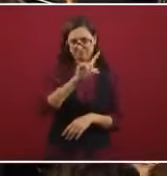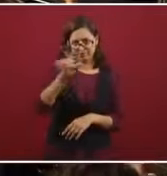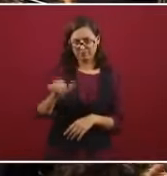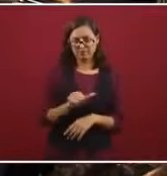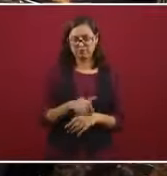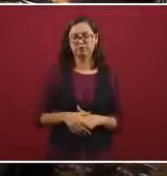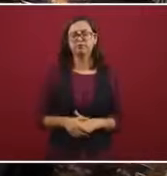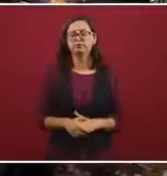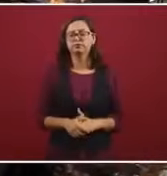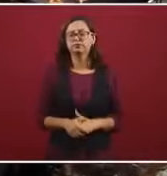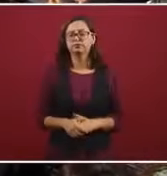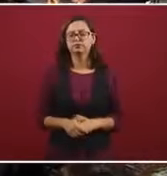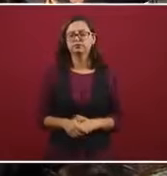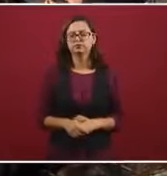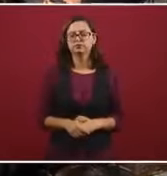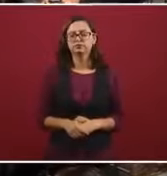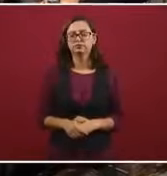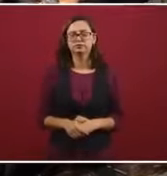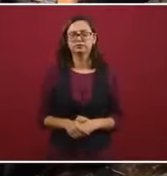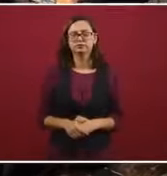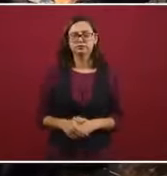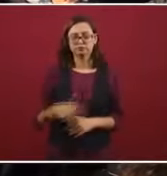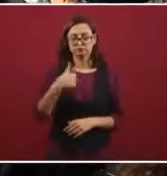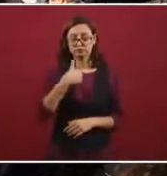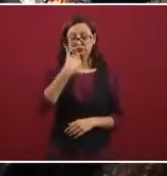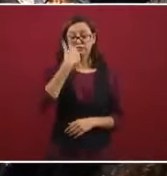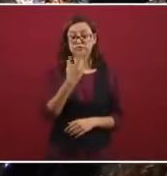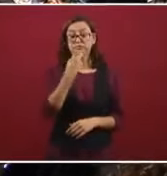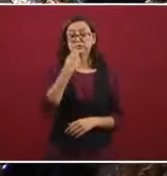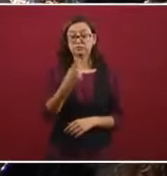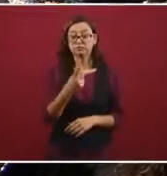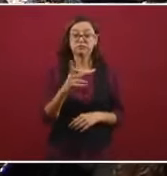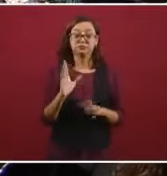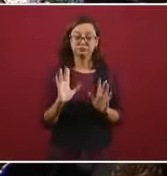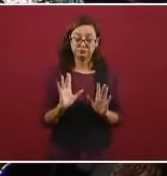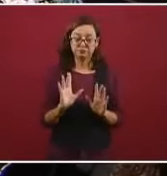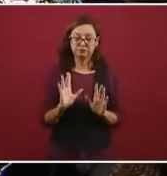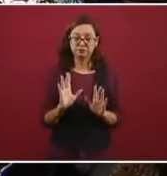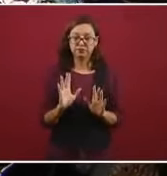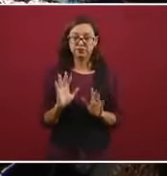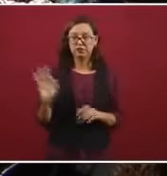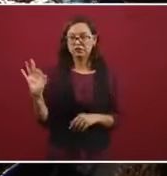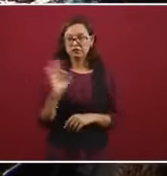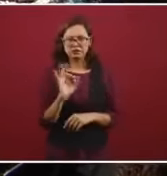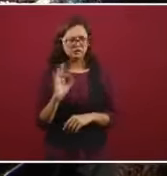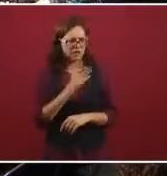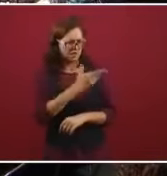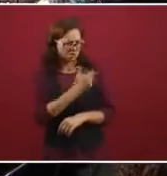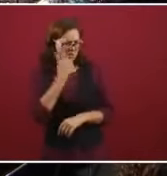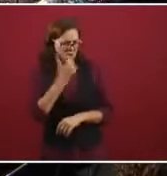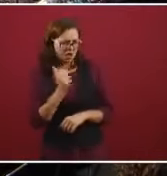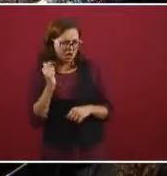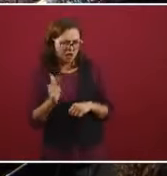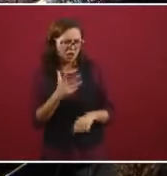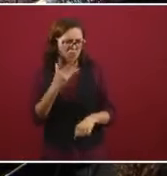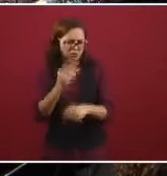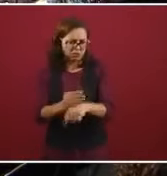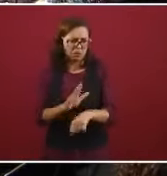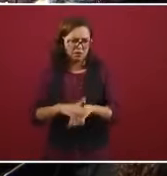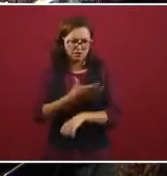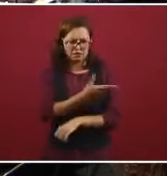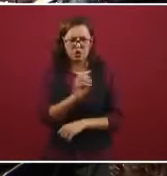Mira, te diría yo de manera previa y a reserva de que pudiera haber más detalles si son necesarios, aquí está presente